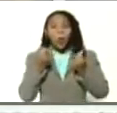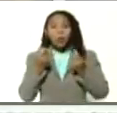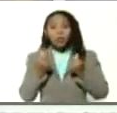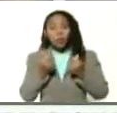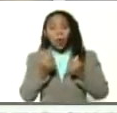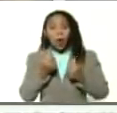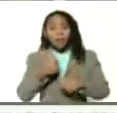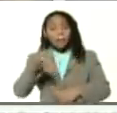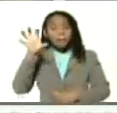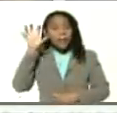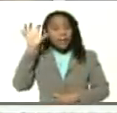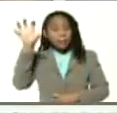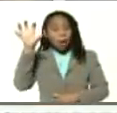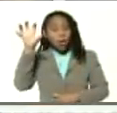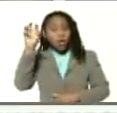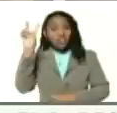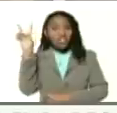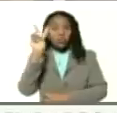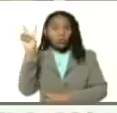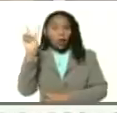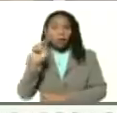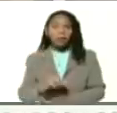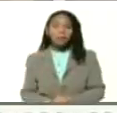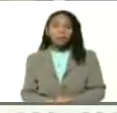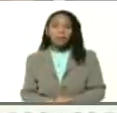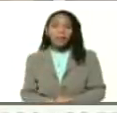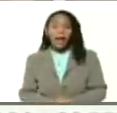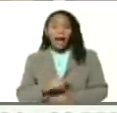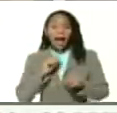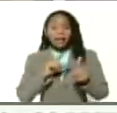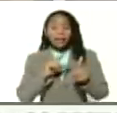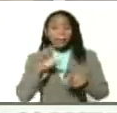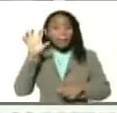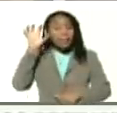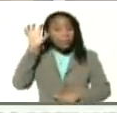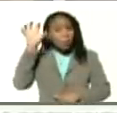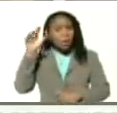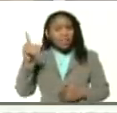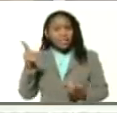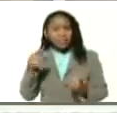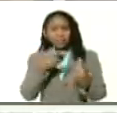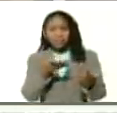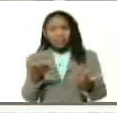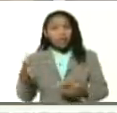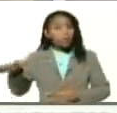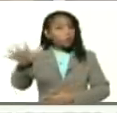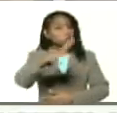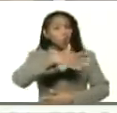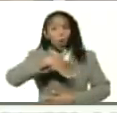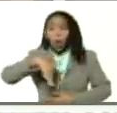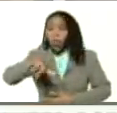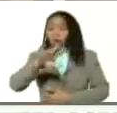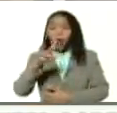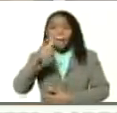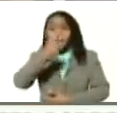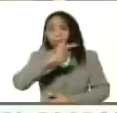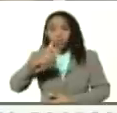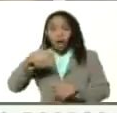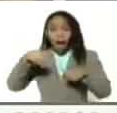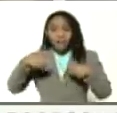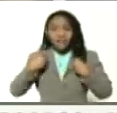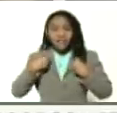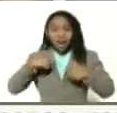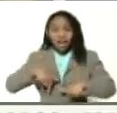del patrimonio de Venezuela. Patrimonio que, por cierto, es de todos los